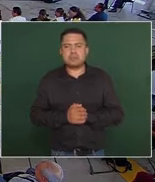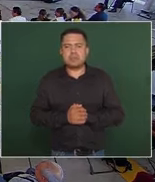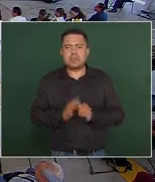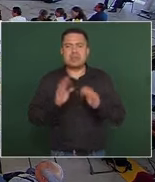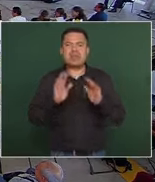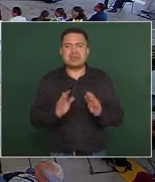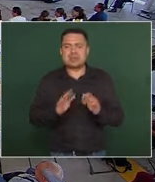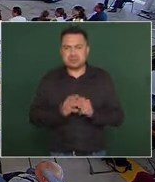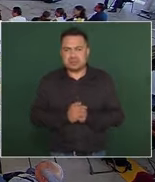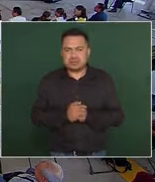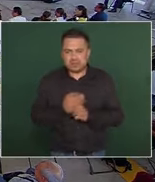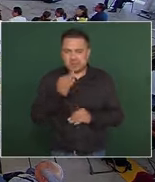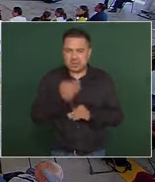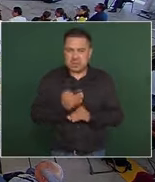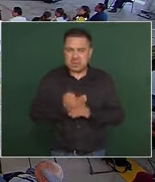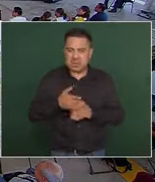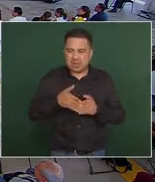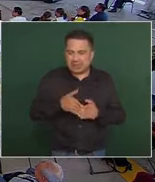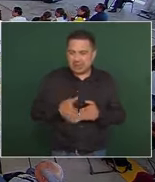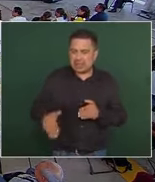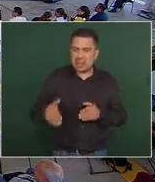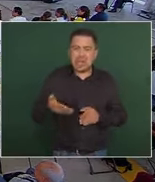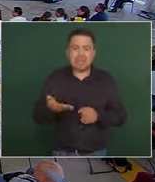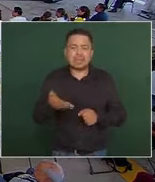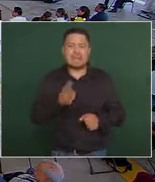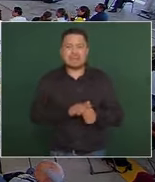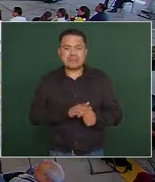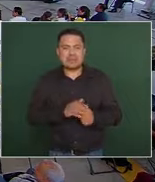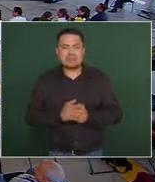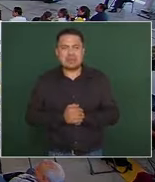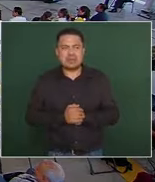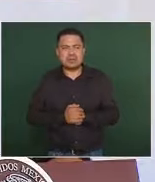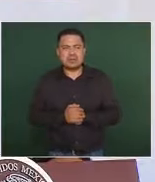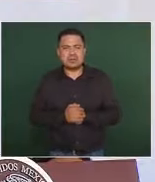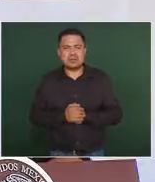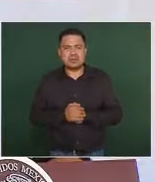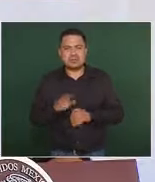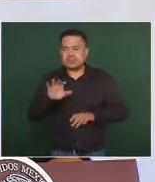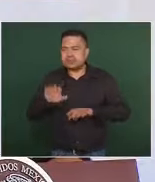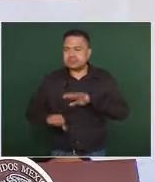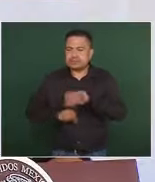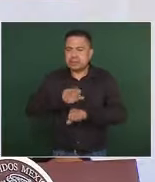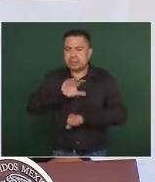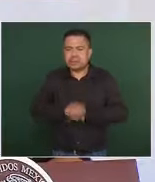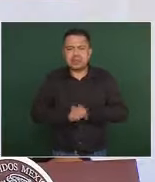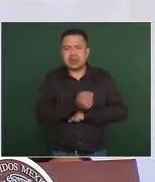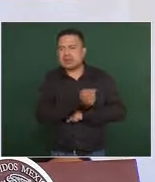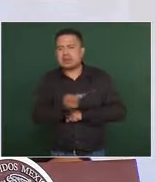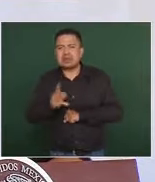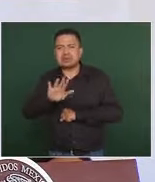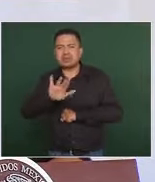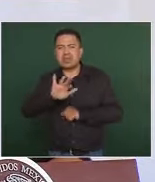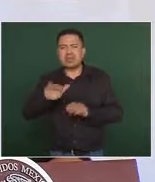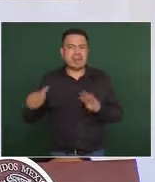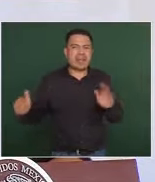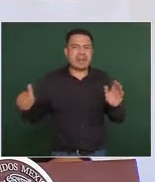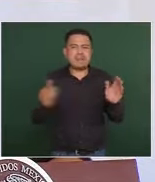En lo que va de la administración, hemos asegurado alrededor de